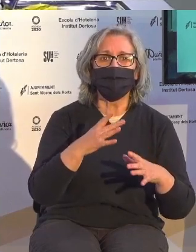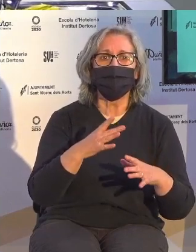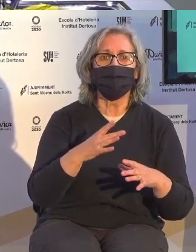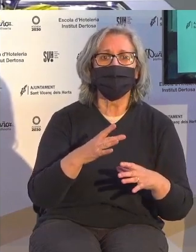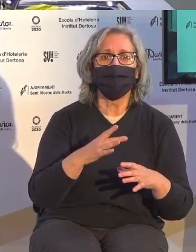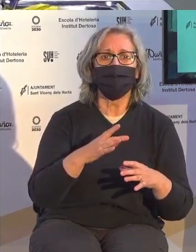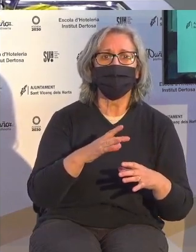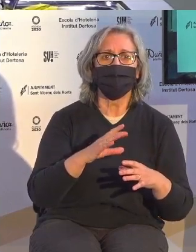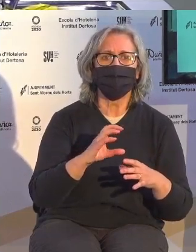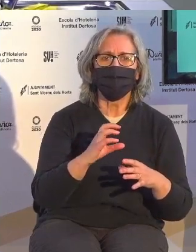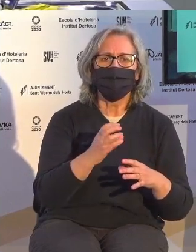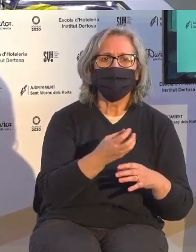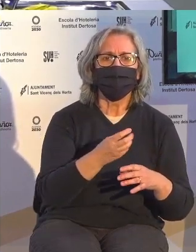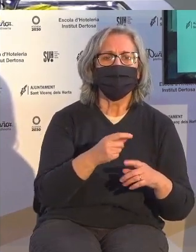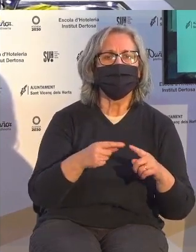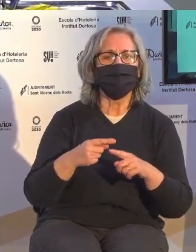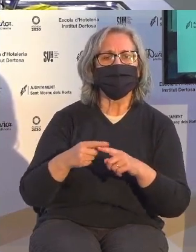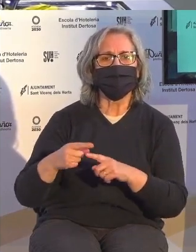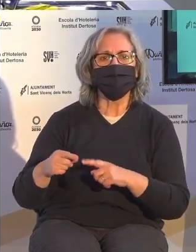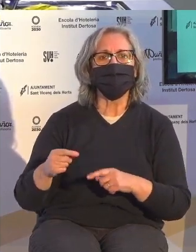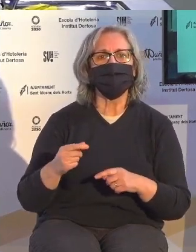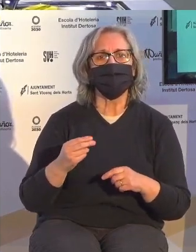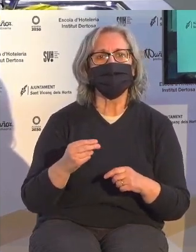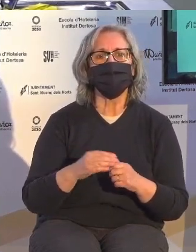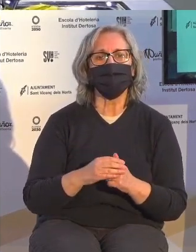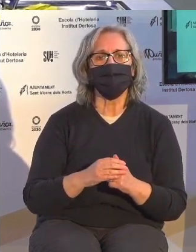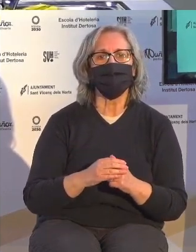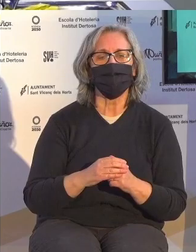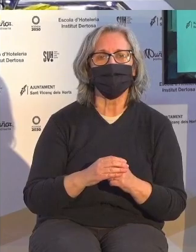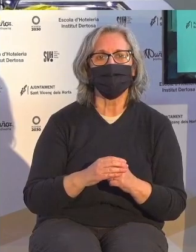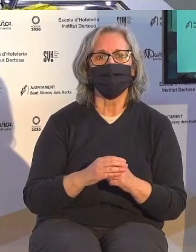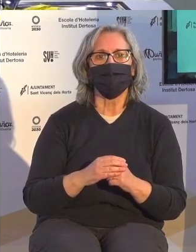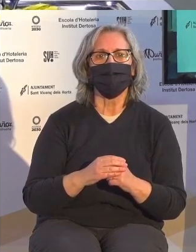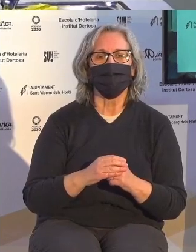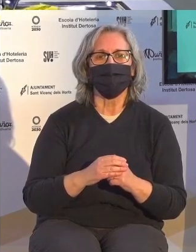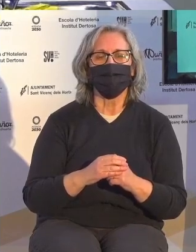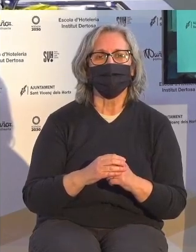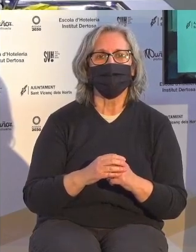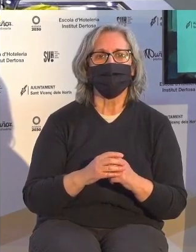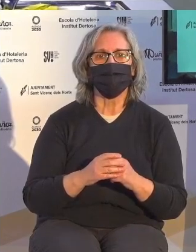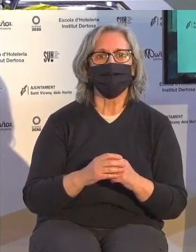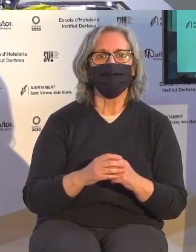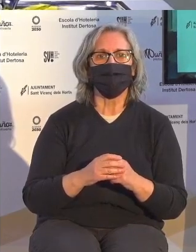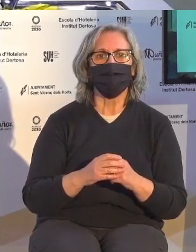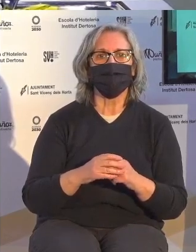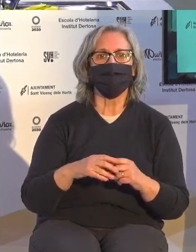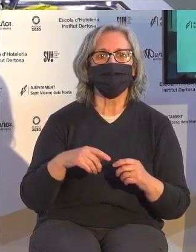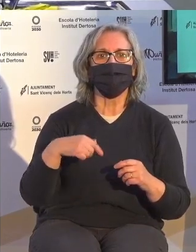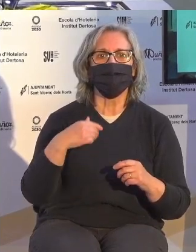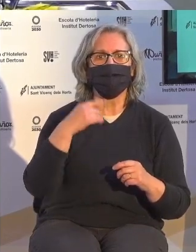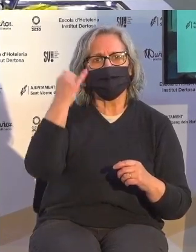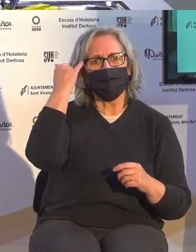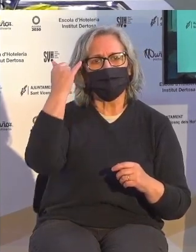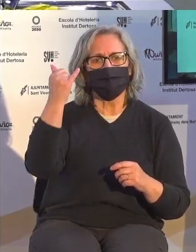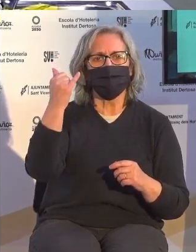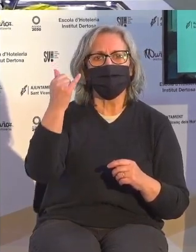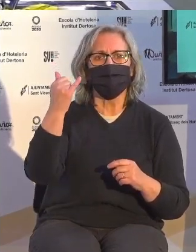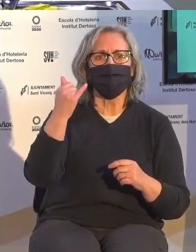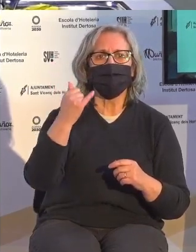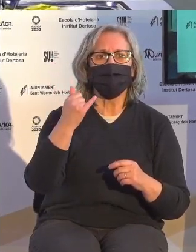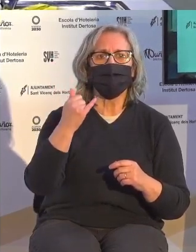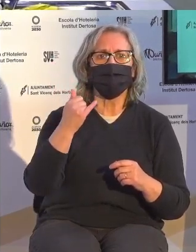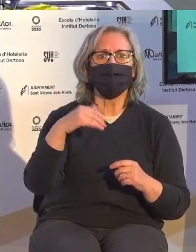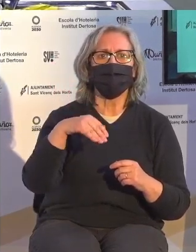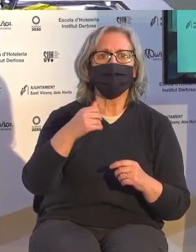y algo así una creación muy básica de la pastelería entonces creado una detecta que tenga utilizado muchos años en